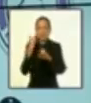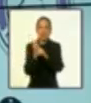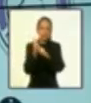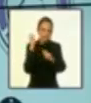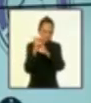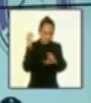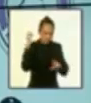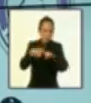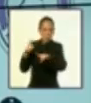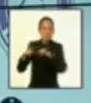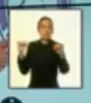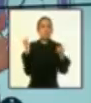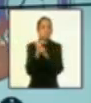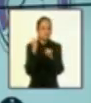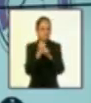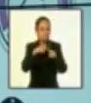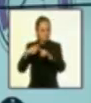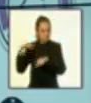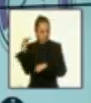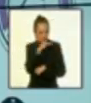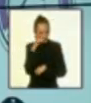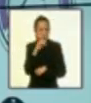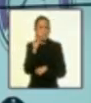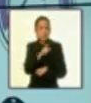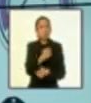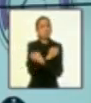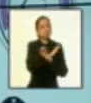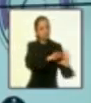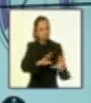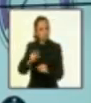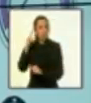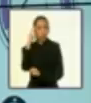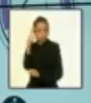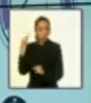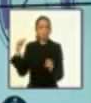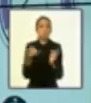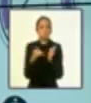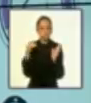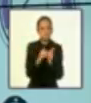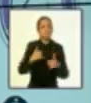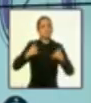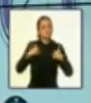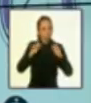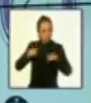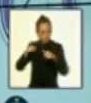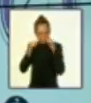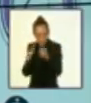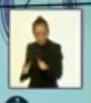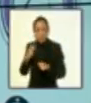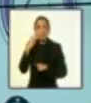cuando viene la crítica o el señalamiento y usarlo como contrarréplica. Algo interesante.